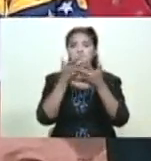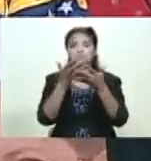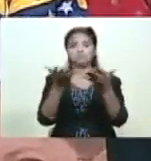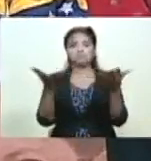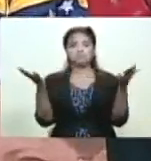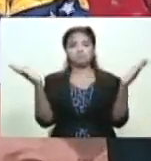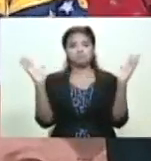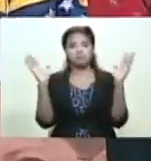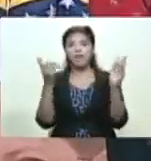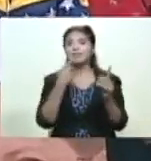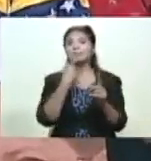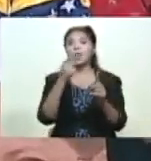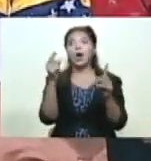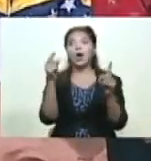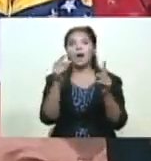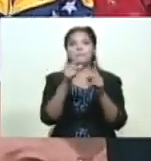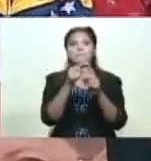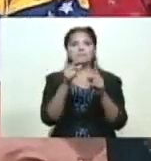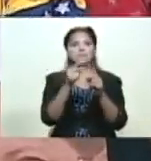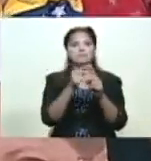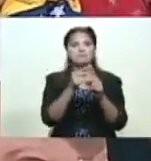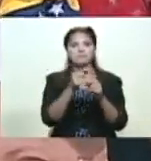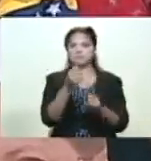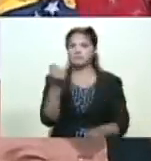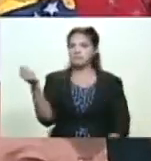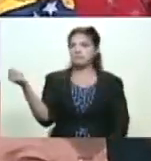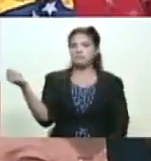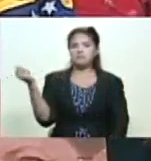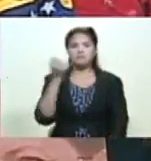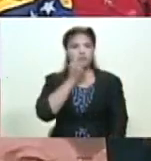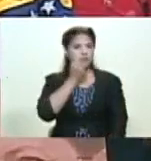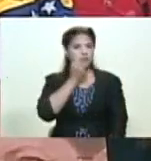y dijo la frase más insolente,